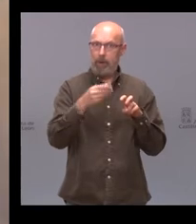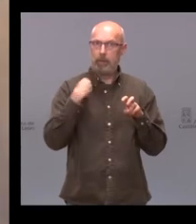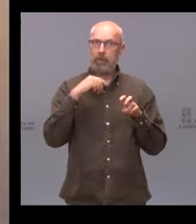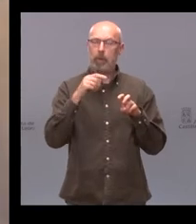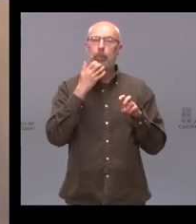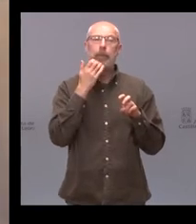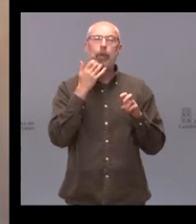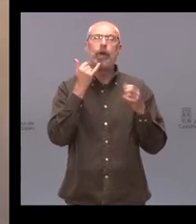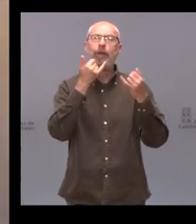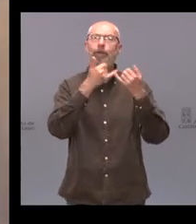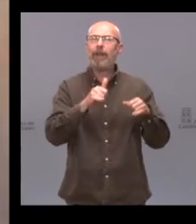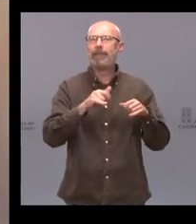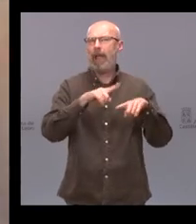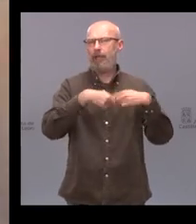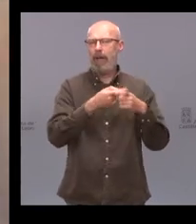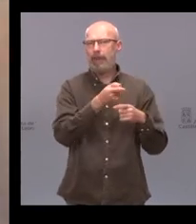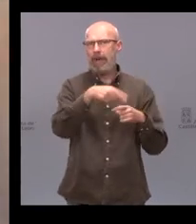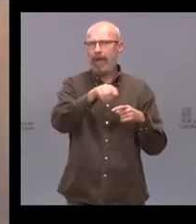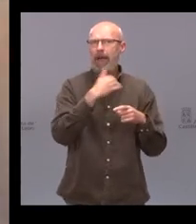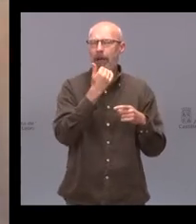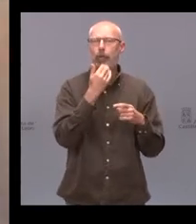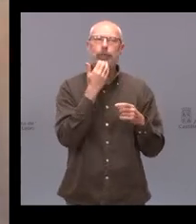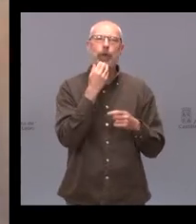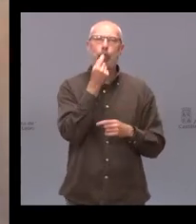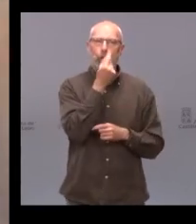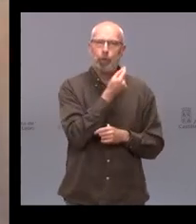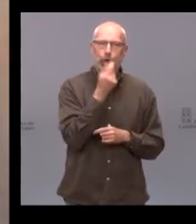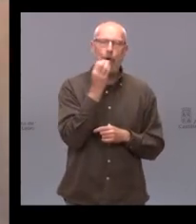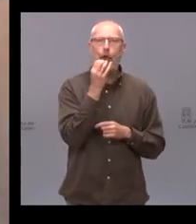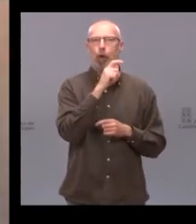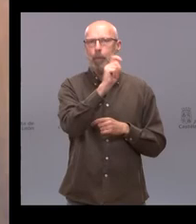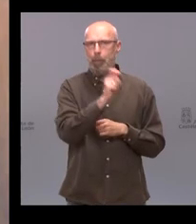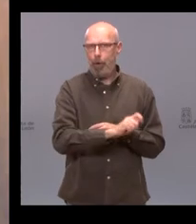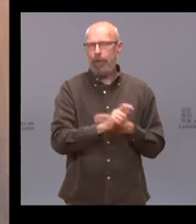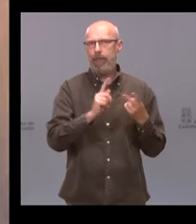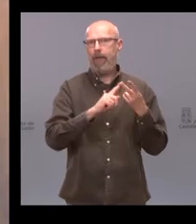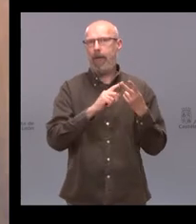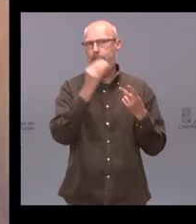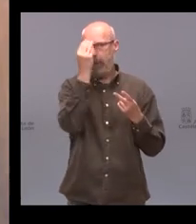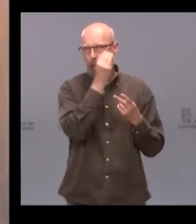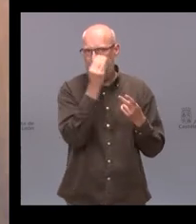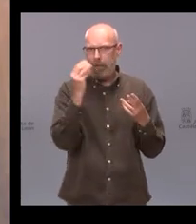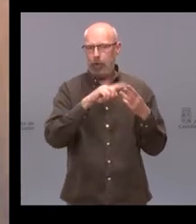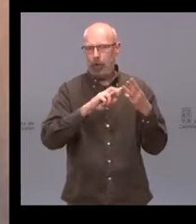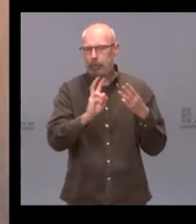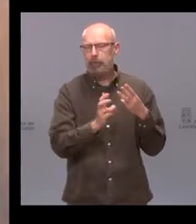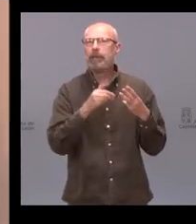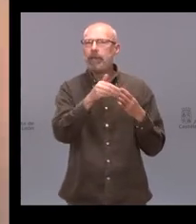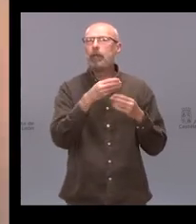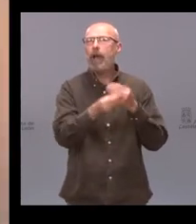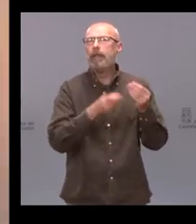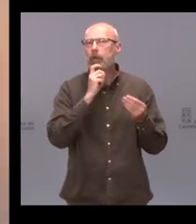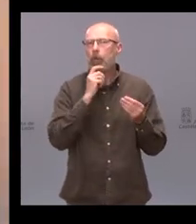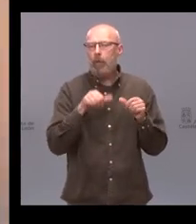familiares, sobre todo más muy propicios en esta época, comuniones, también bodas, bautizos en este nuevo nivel que se adquiere a partir de hoy.